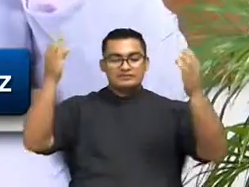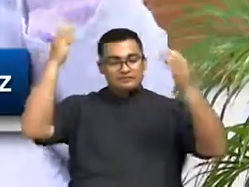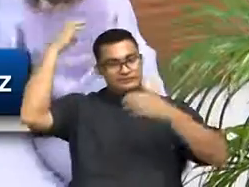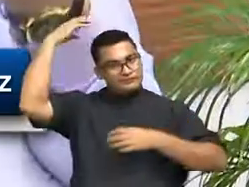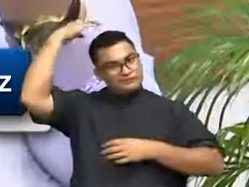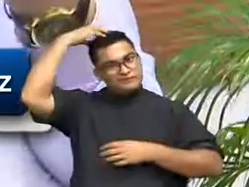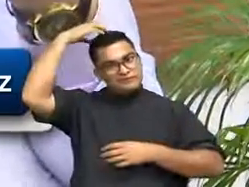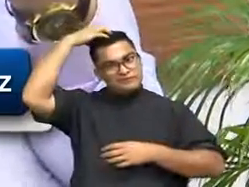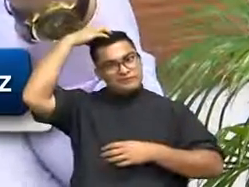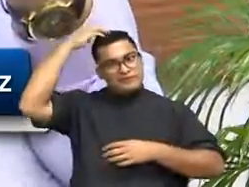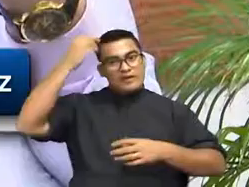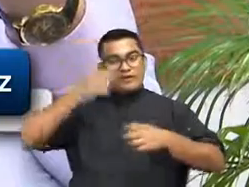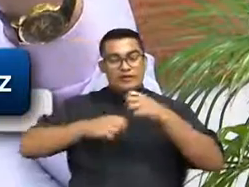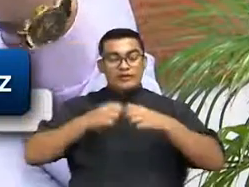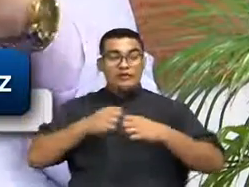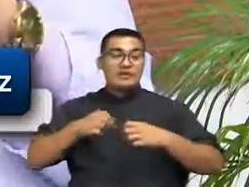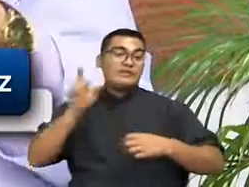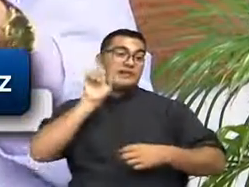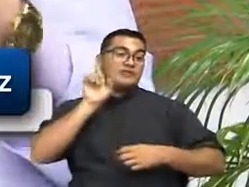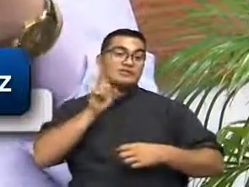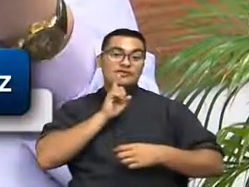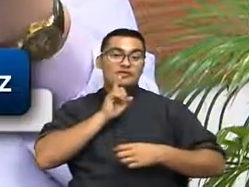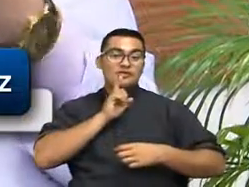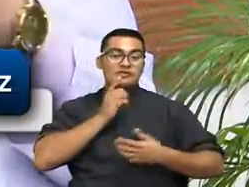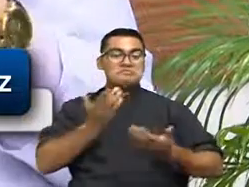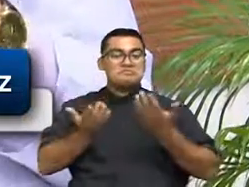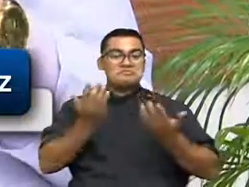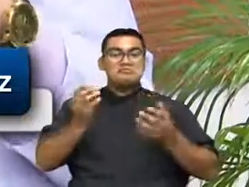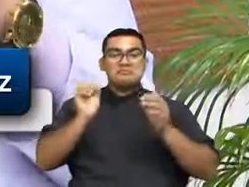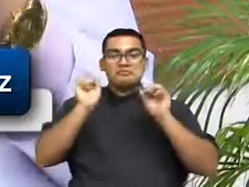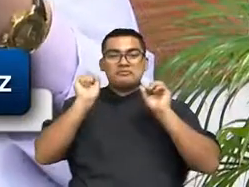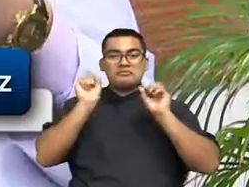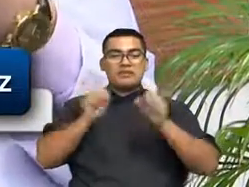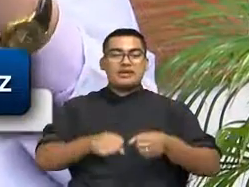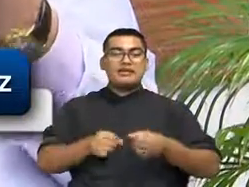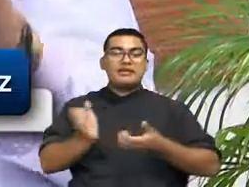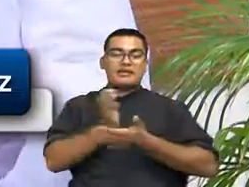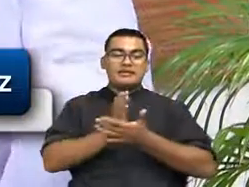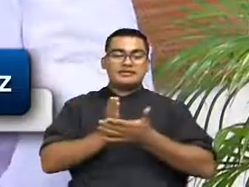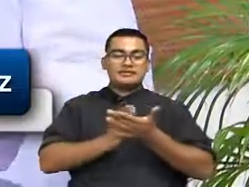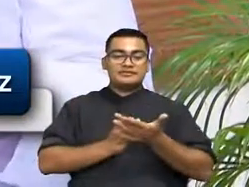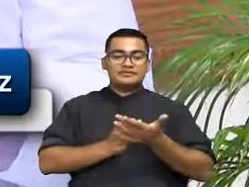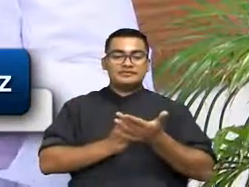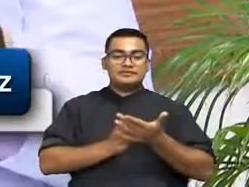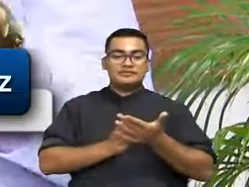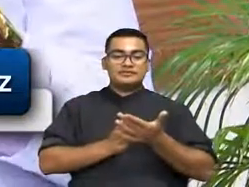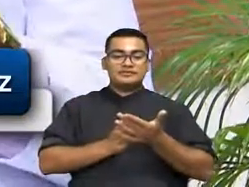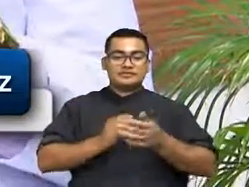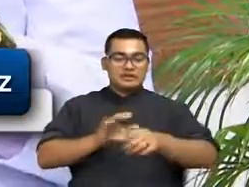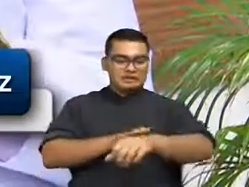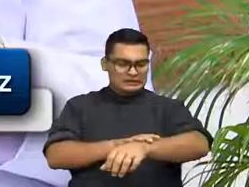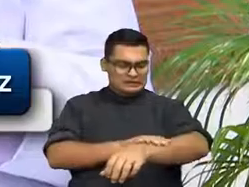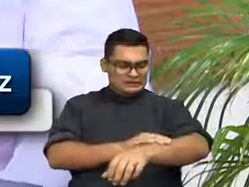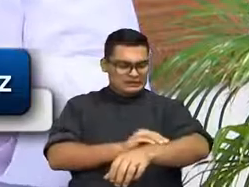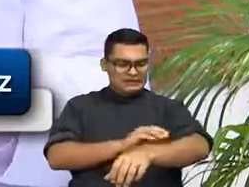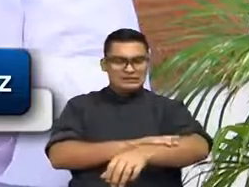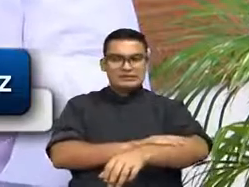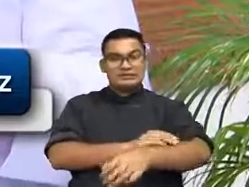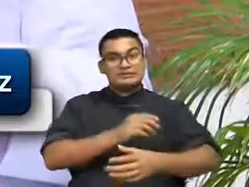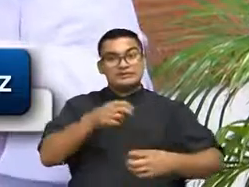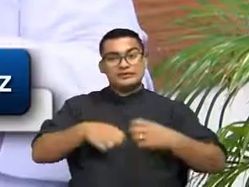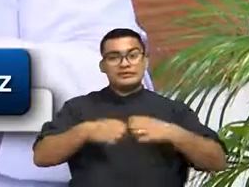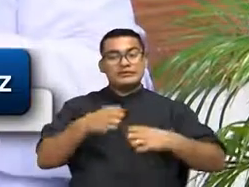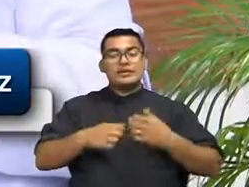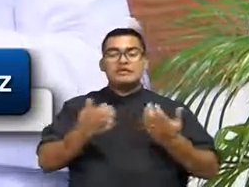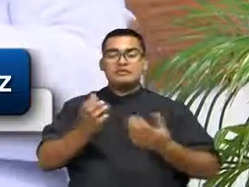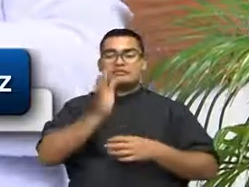problemas auditivos, puede tener también algunas complicaciones en la piel. Entonces, esos niños que